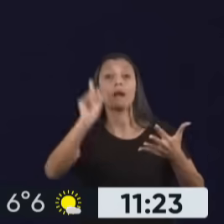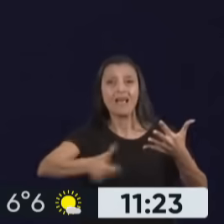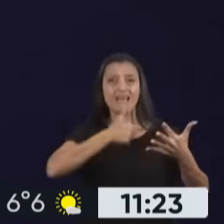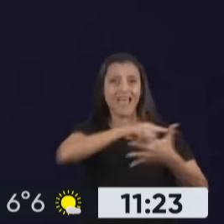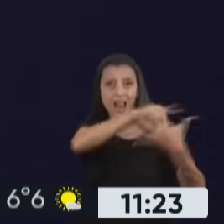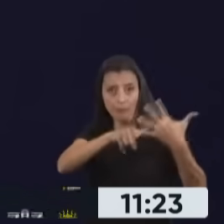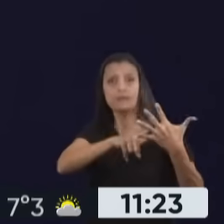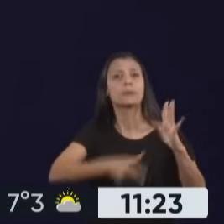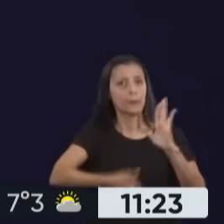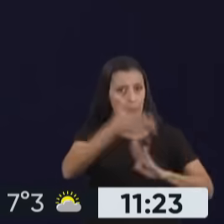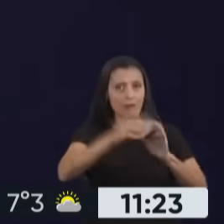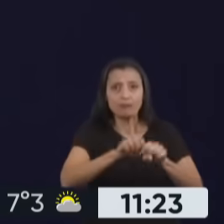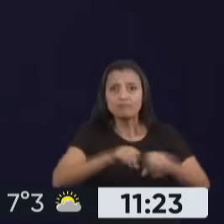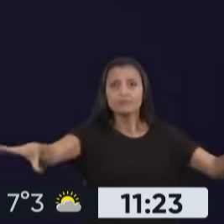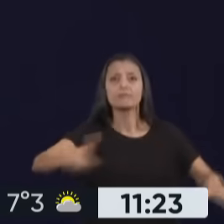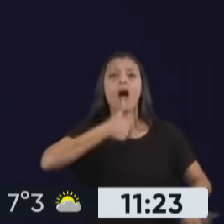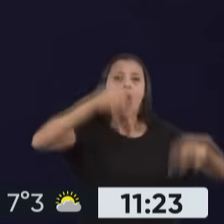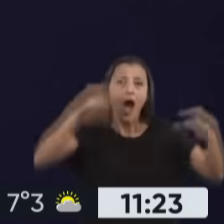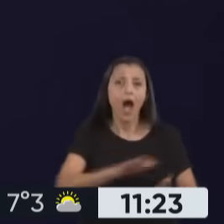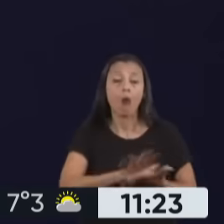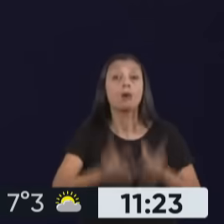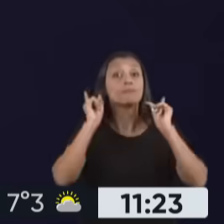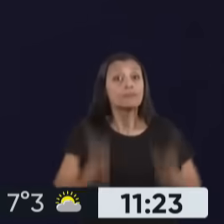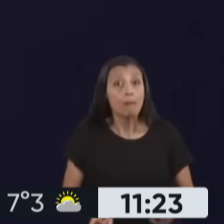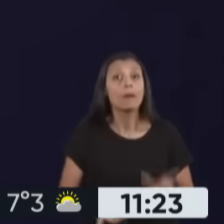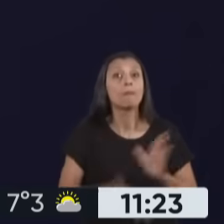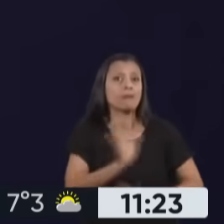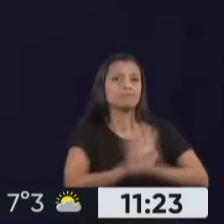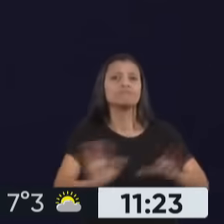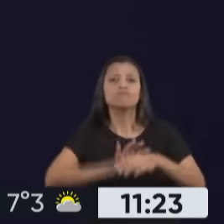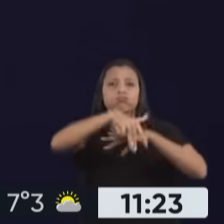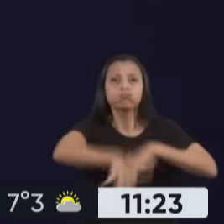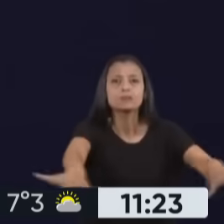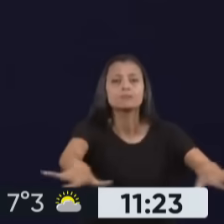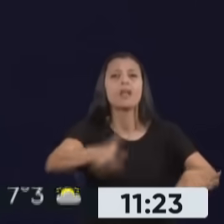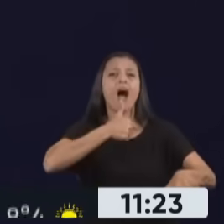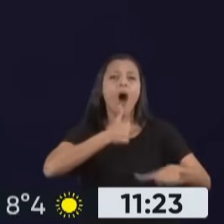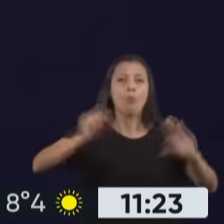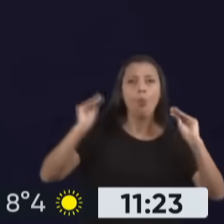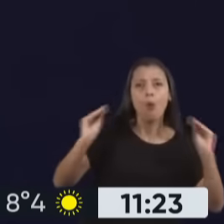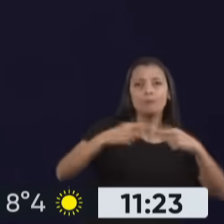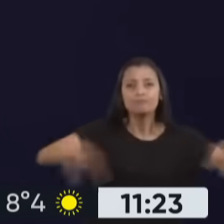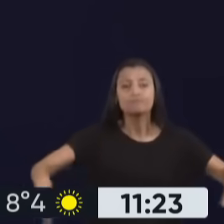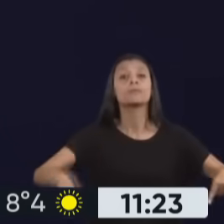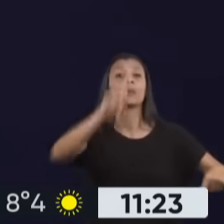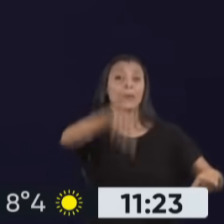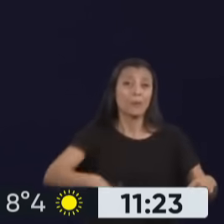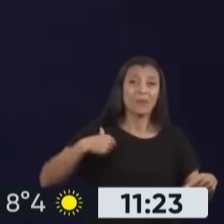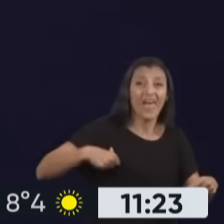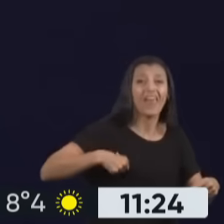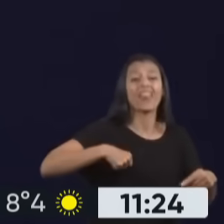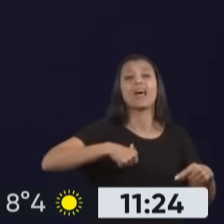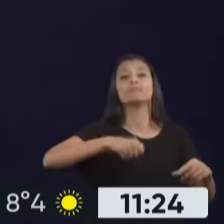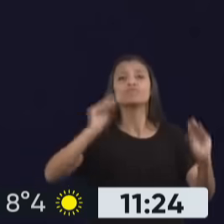Quilmes. Además, esta obra va a evitar el desborde de líquidos cloacales que contaminan el